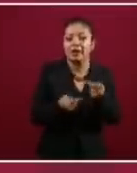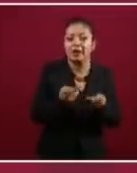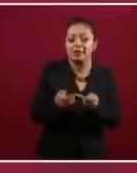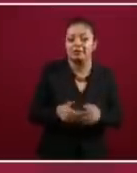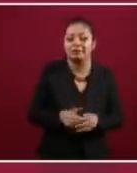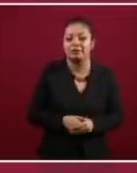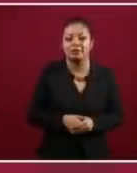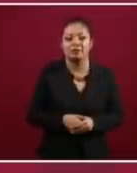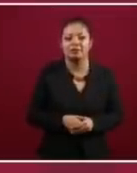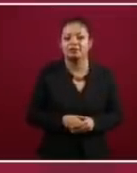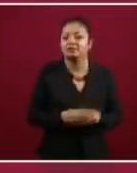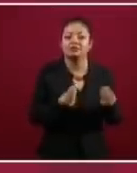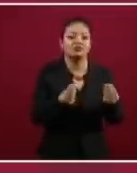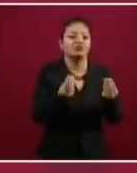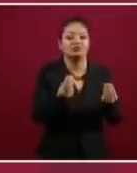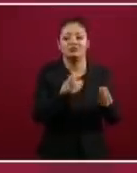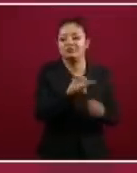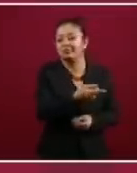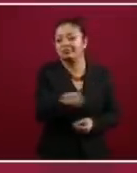Son muchos.